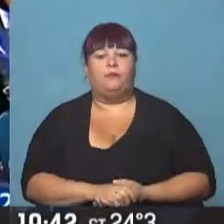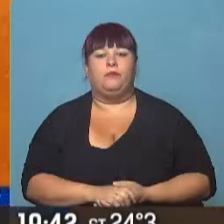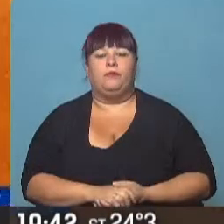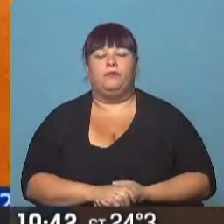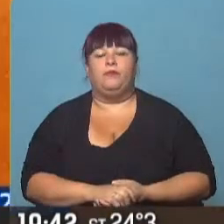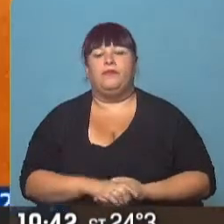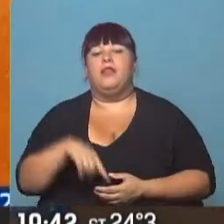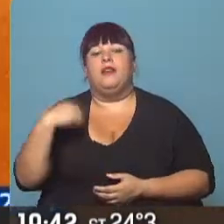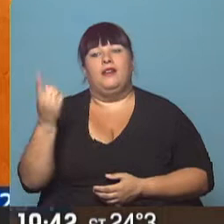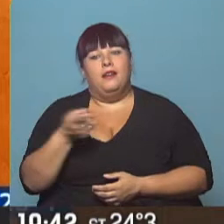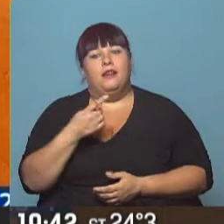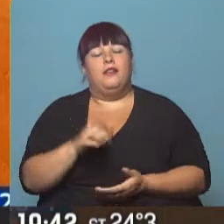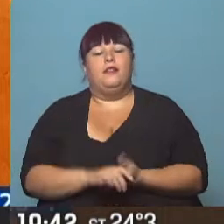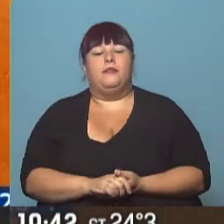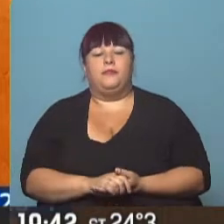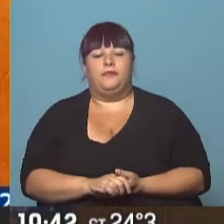que despertó